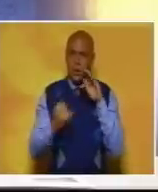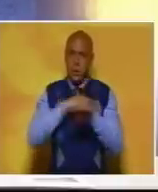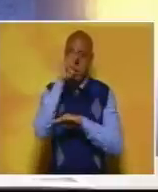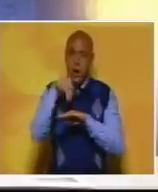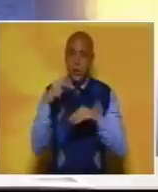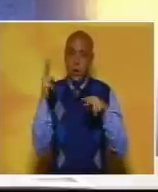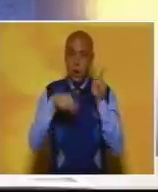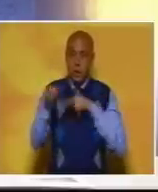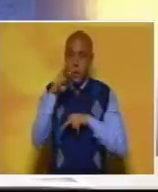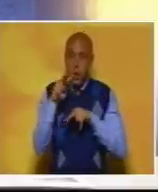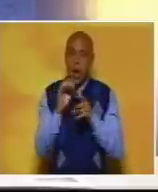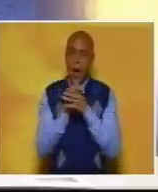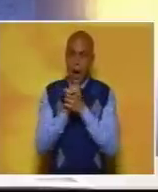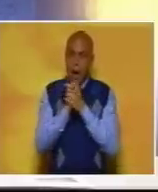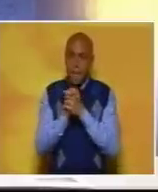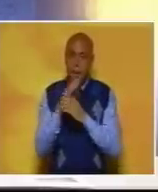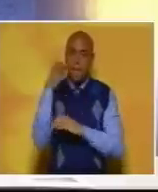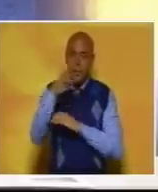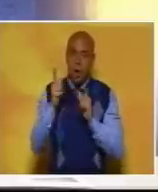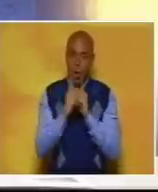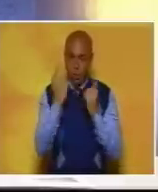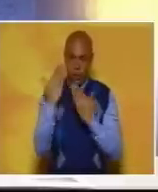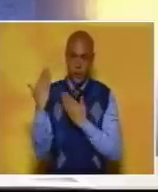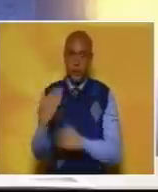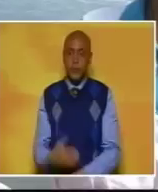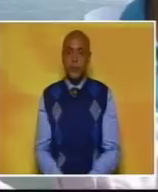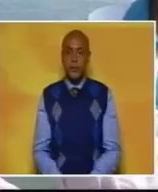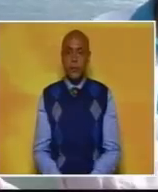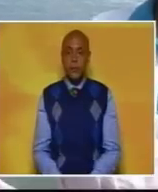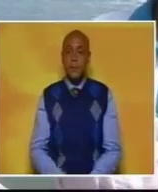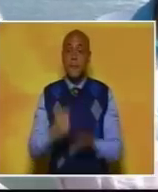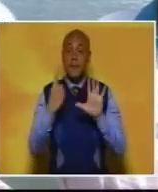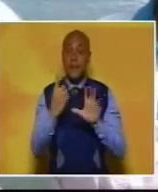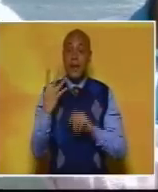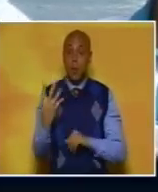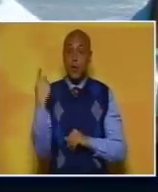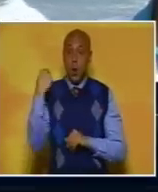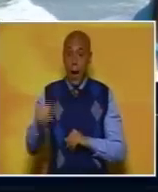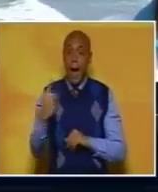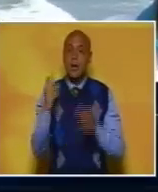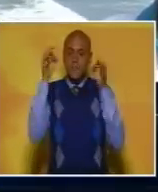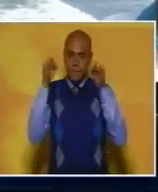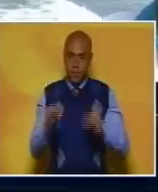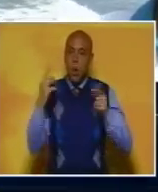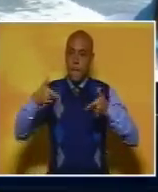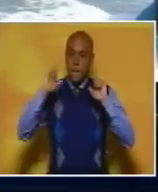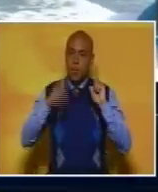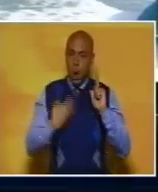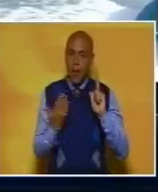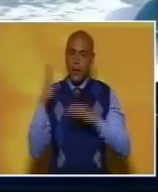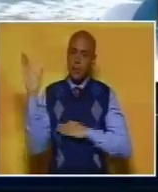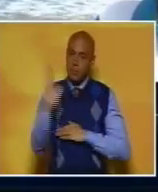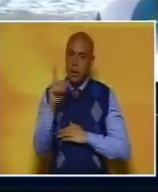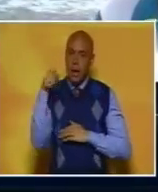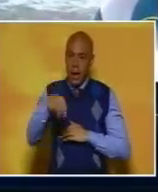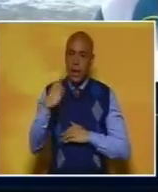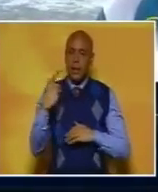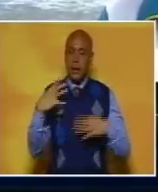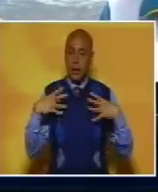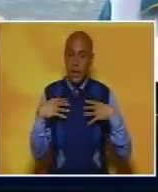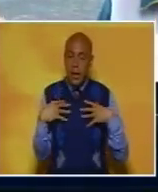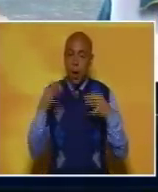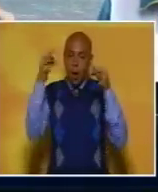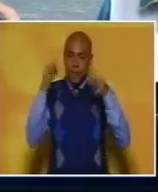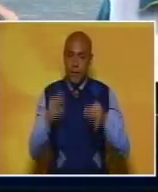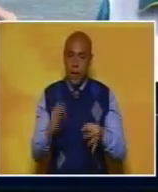Turismo. Orle Frank Amaya nos amplía. 64 playas aptas para esta temporada de carnaval. Estamos